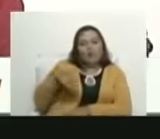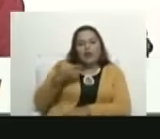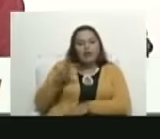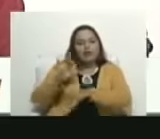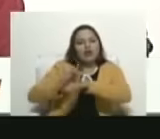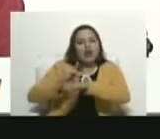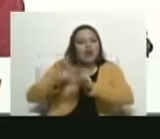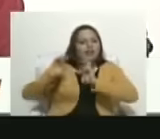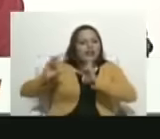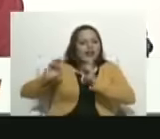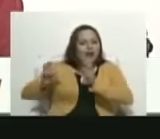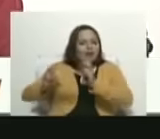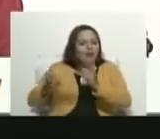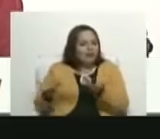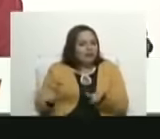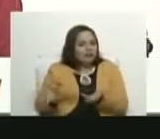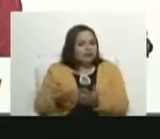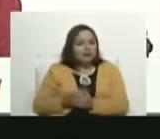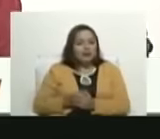porque